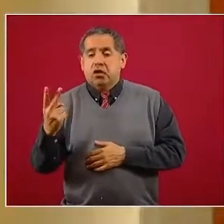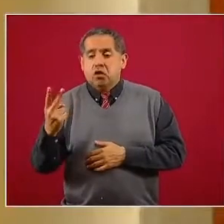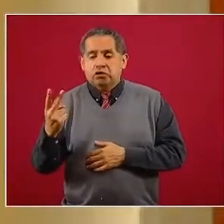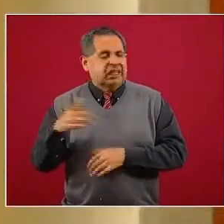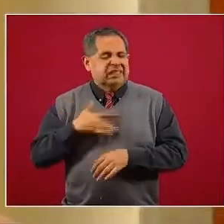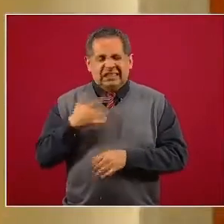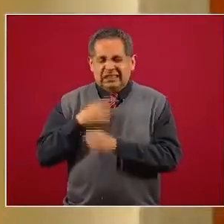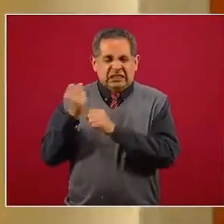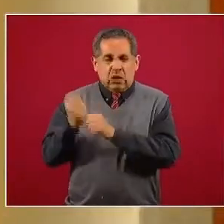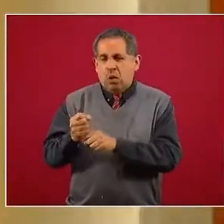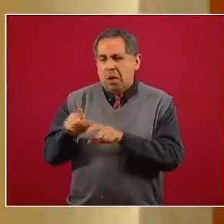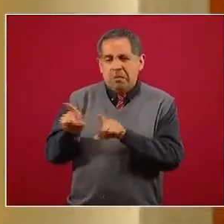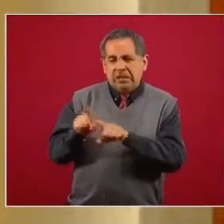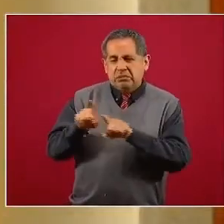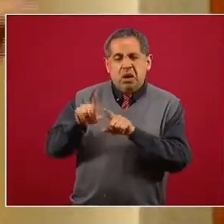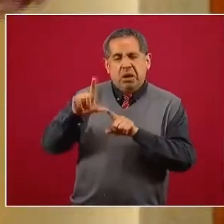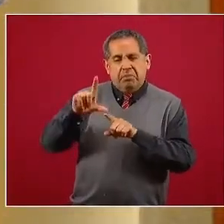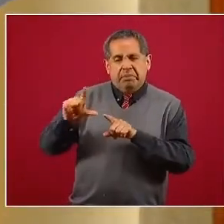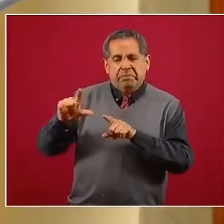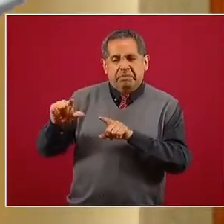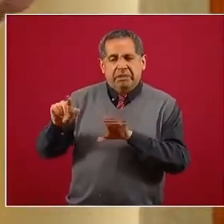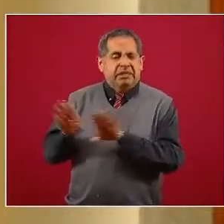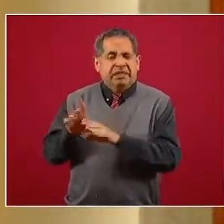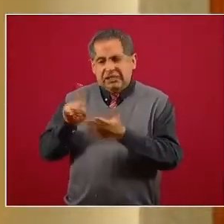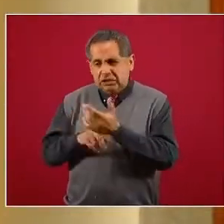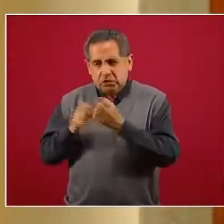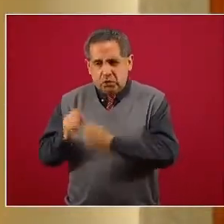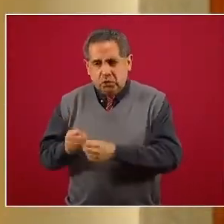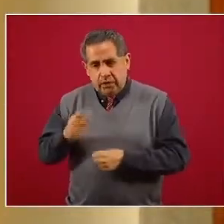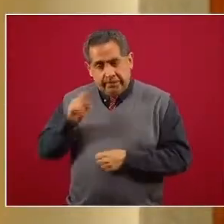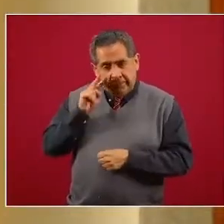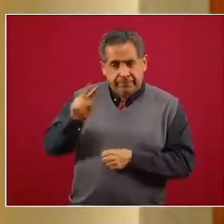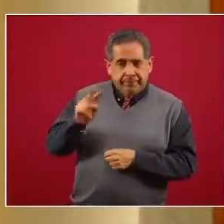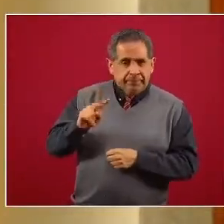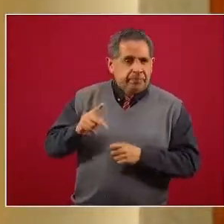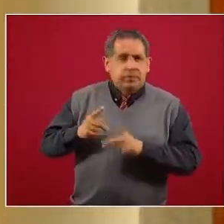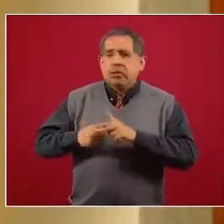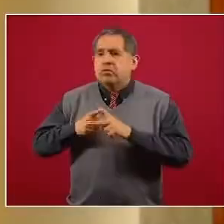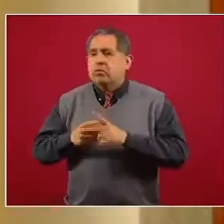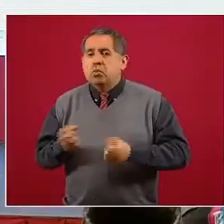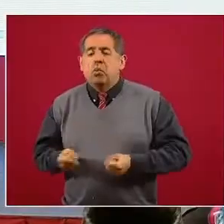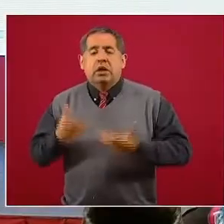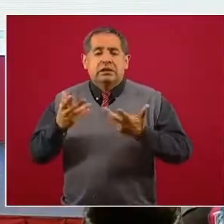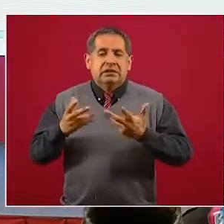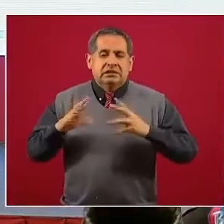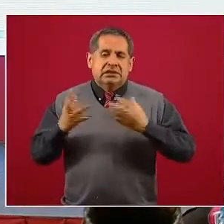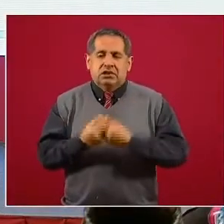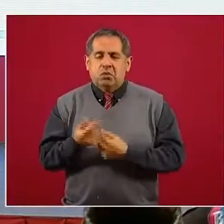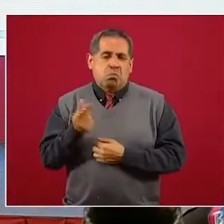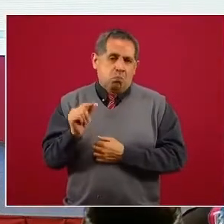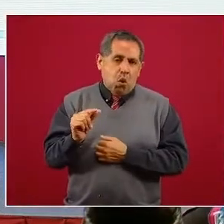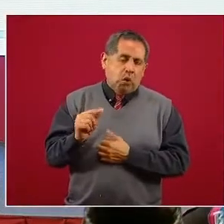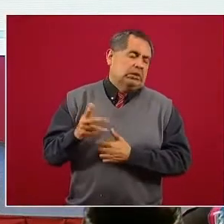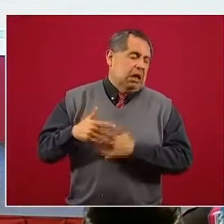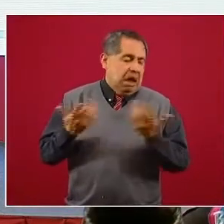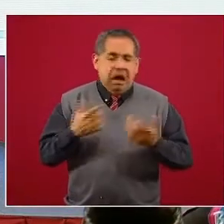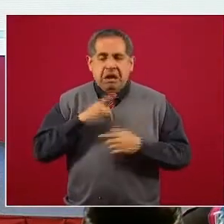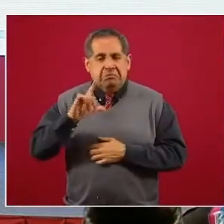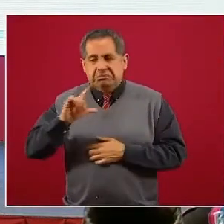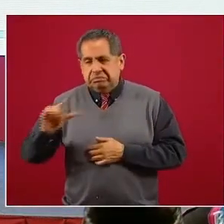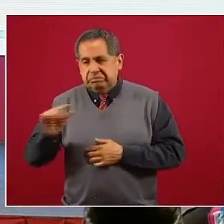seguro mantienen esa tendencia descendente por el poco porcentaje de casos activos que estamos